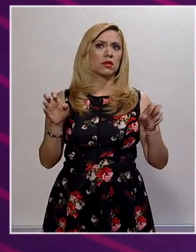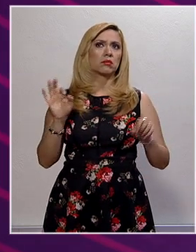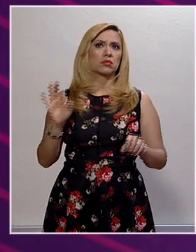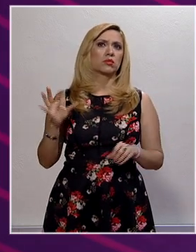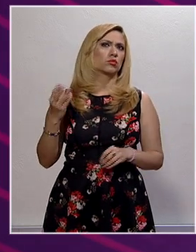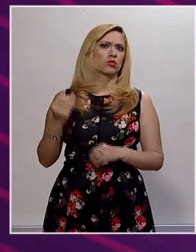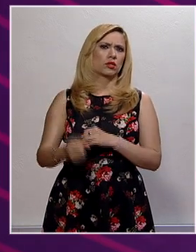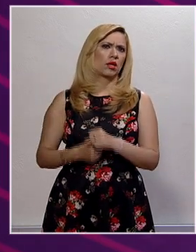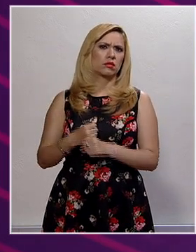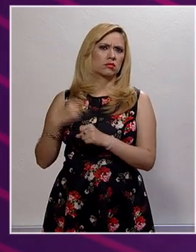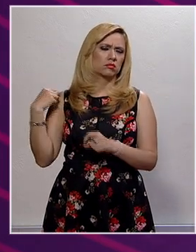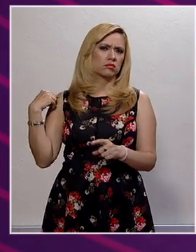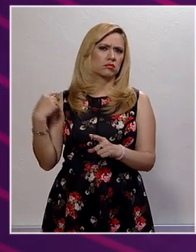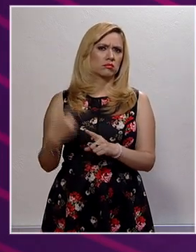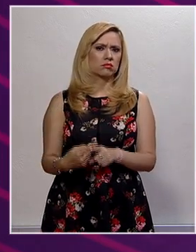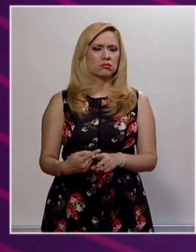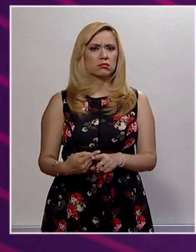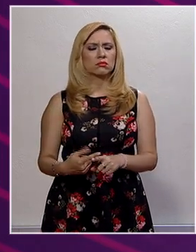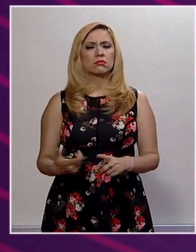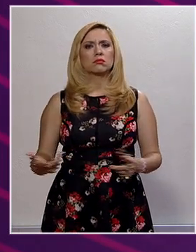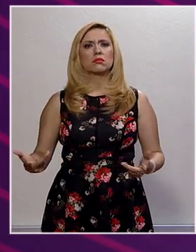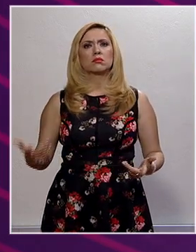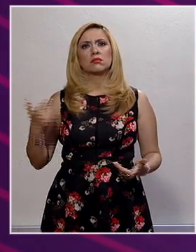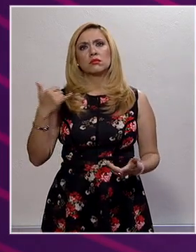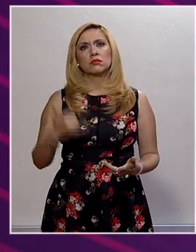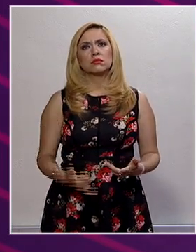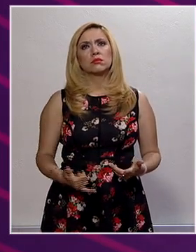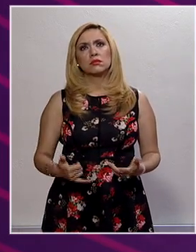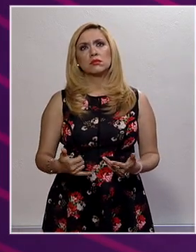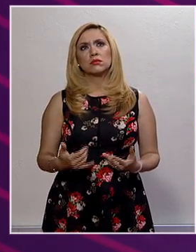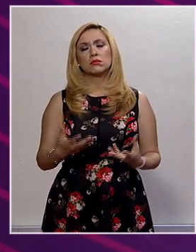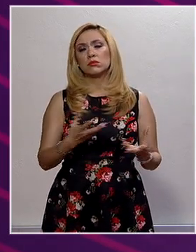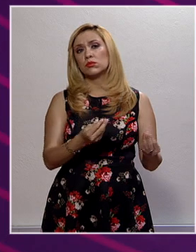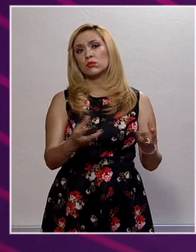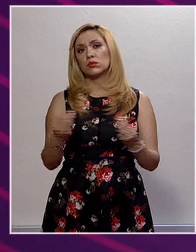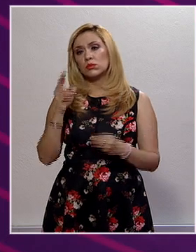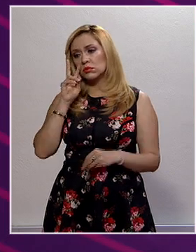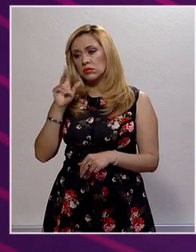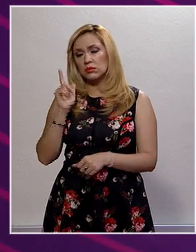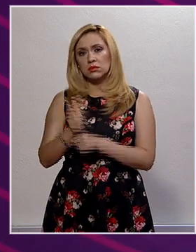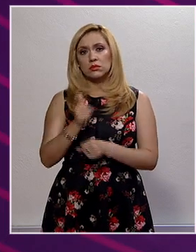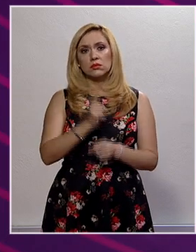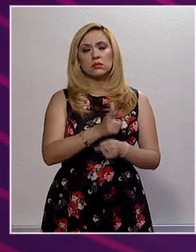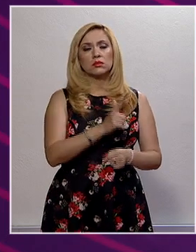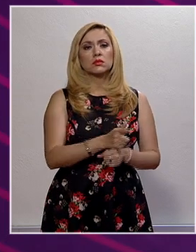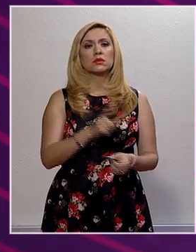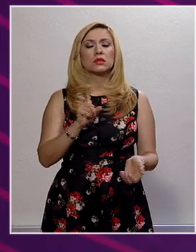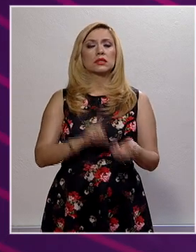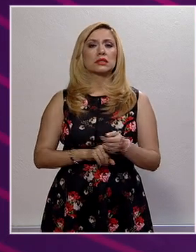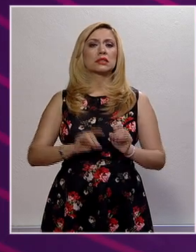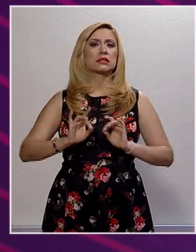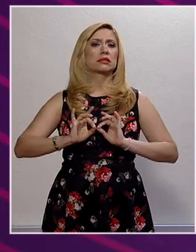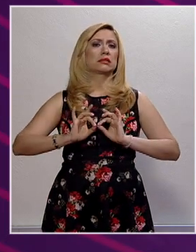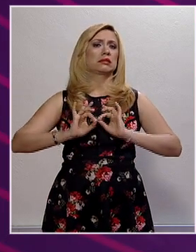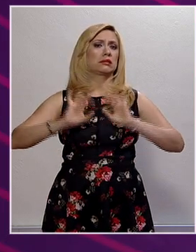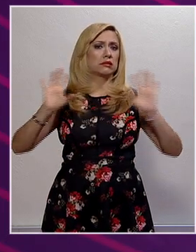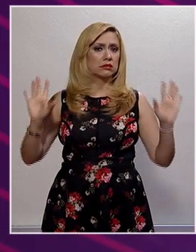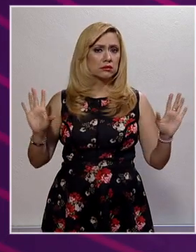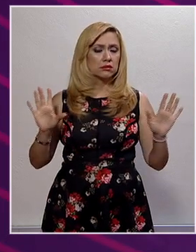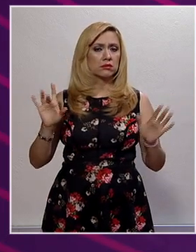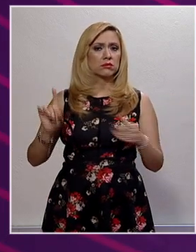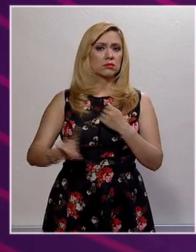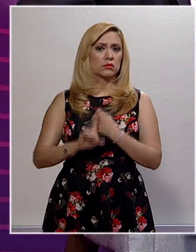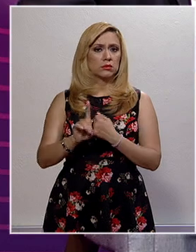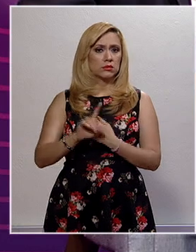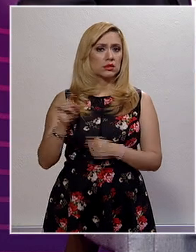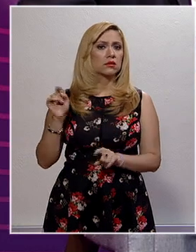hace años, ¿no? Sí. Previo a la condena, y que había muchas señales de alerta de lo delicado y de la situación,